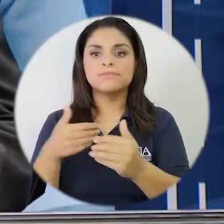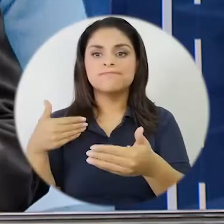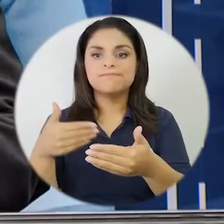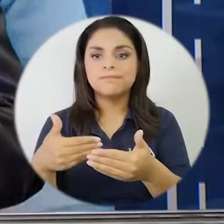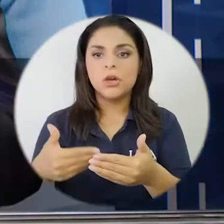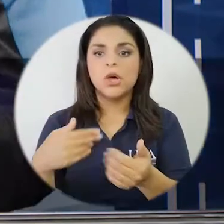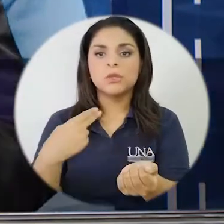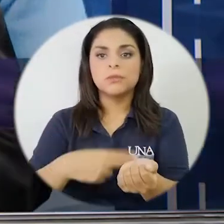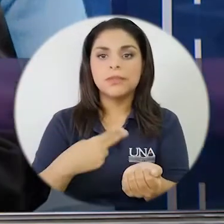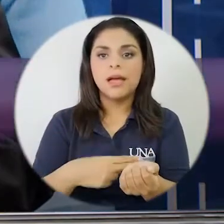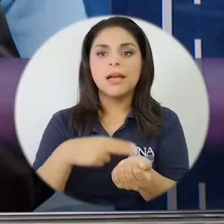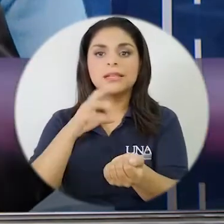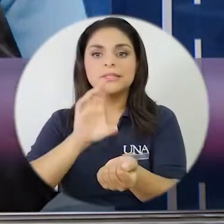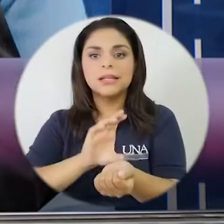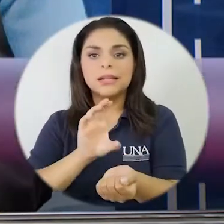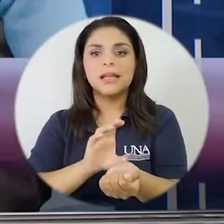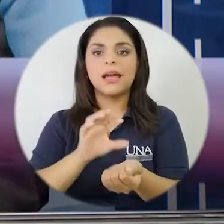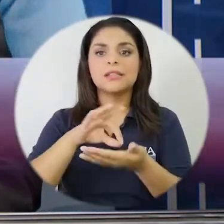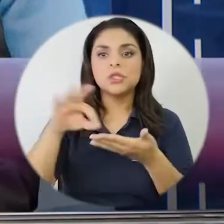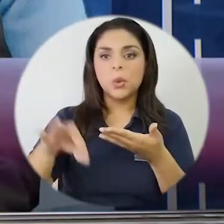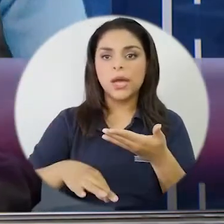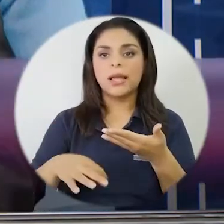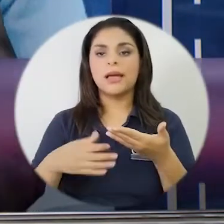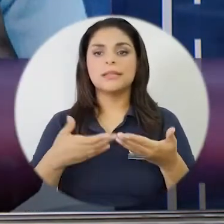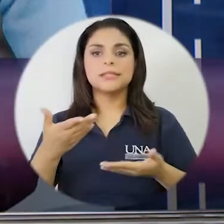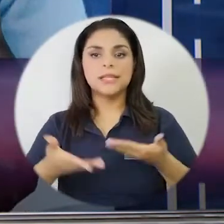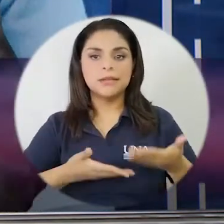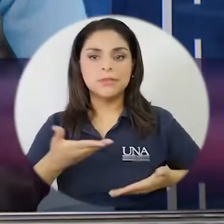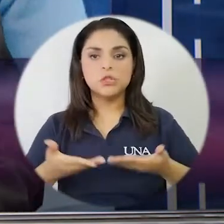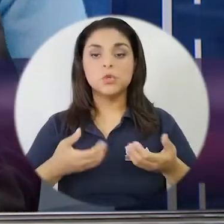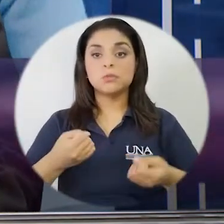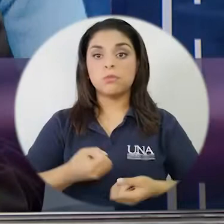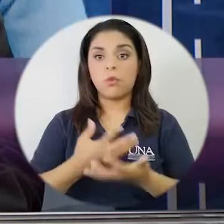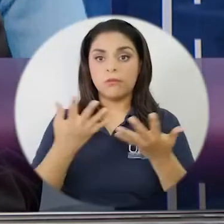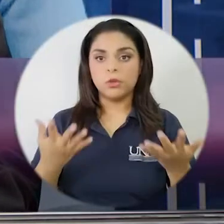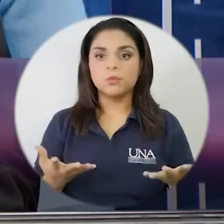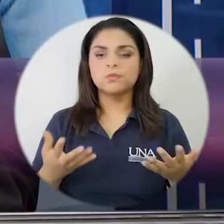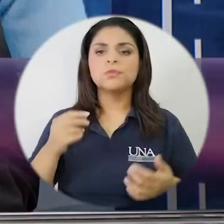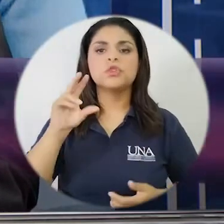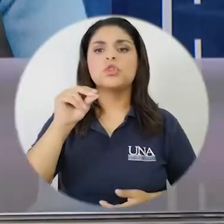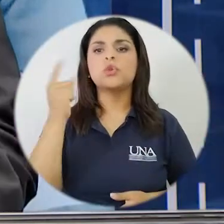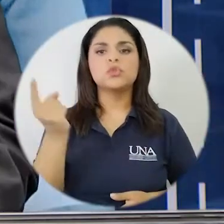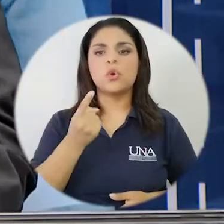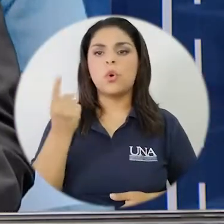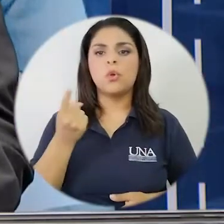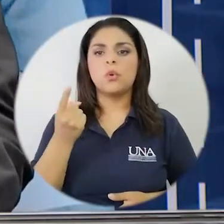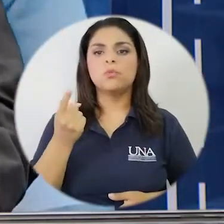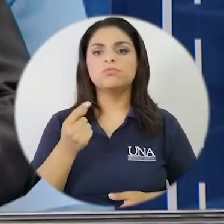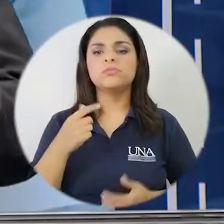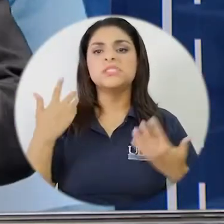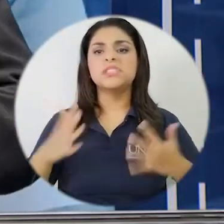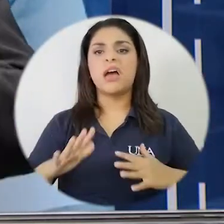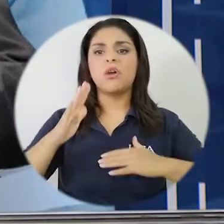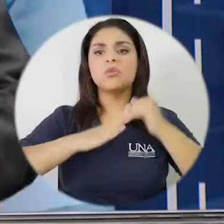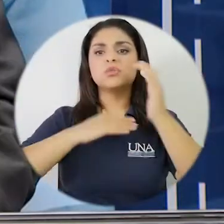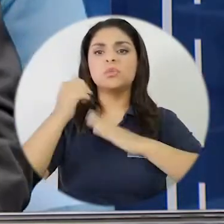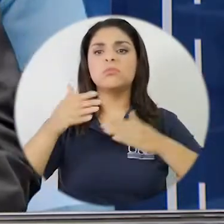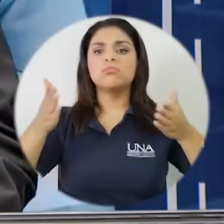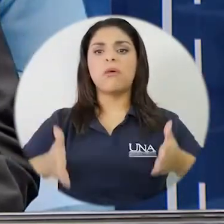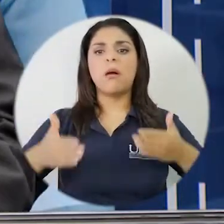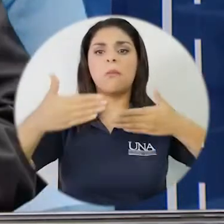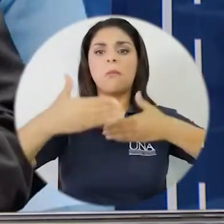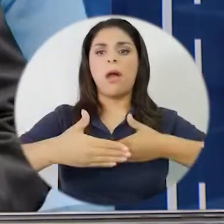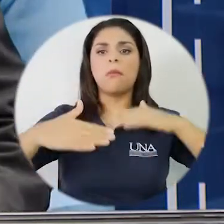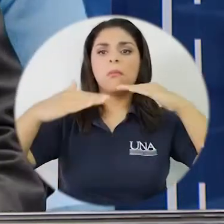hospitales, clínicas, escuelas, la parte de servicios públicos, no es solamente poner las cuatro paredes,